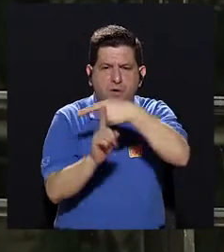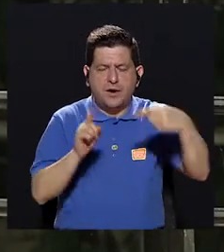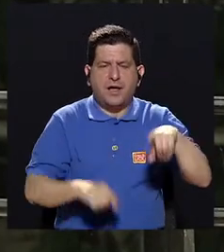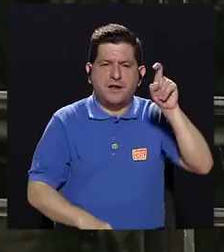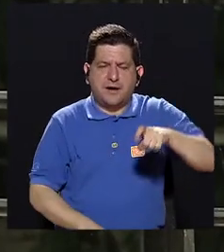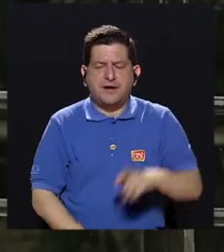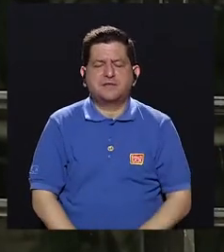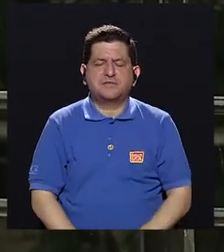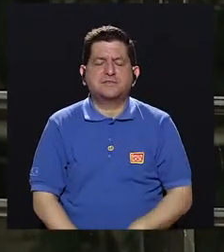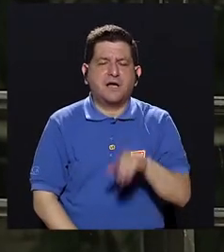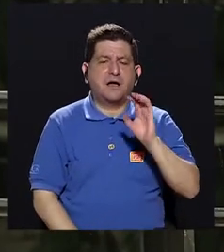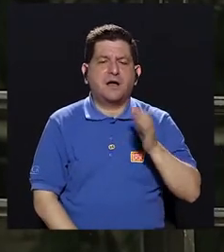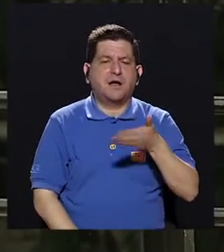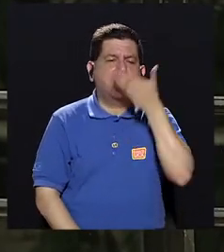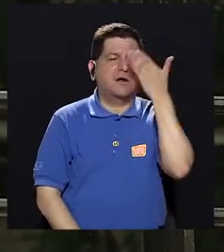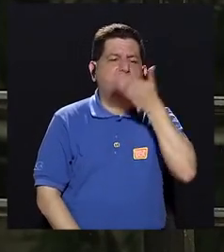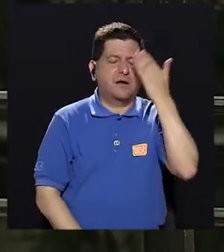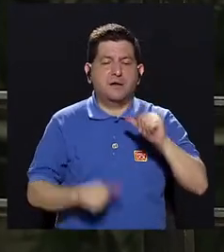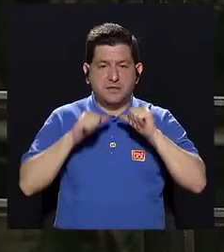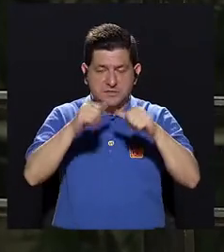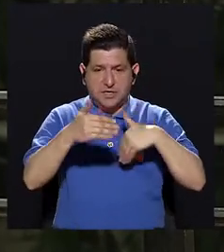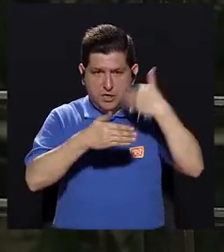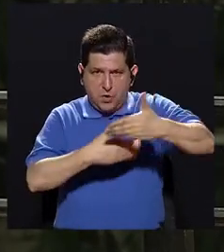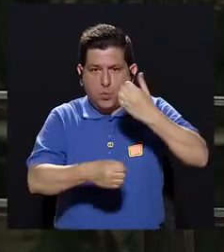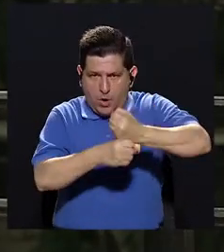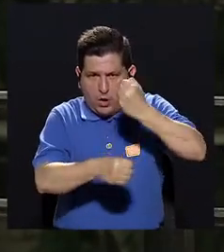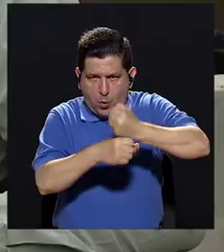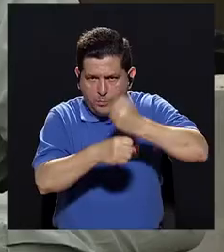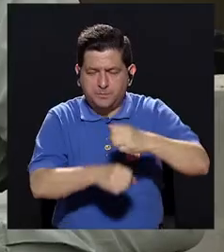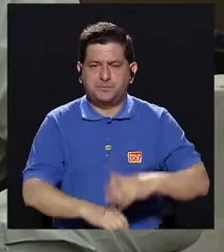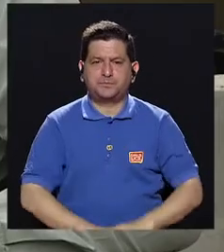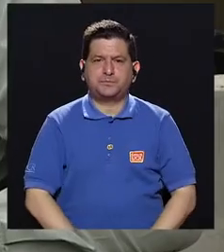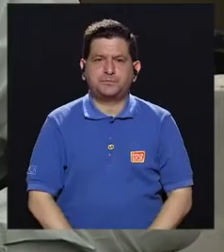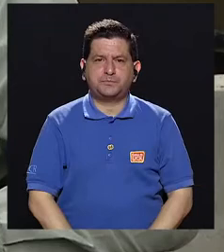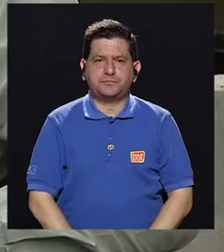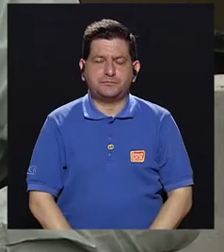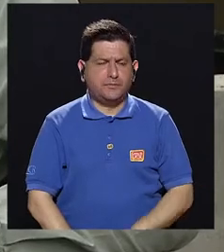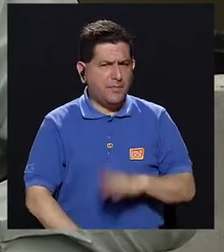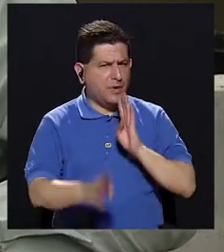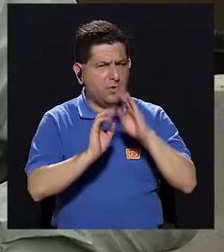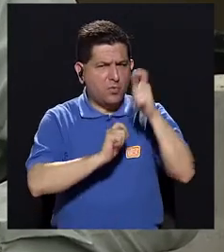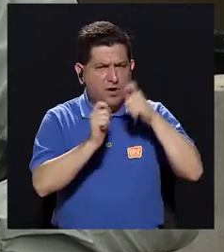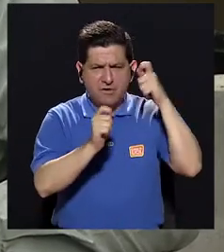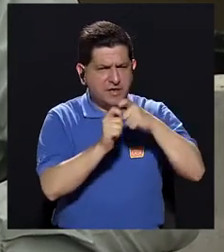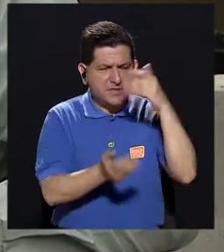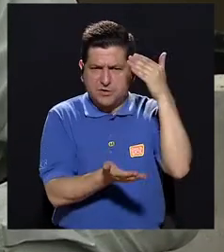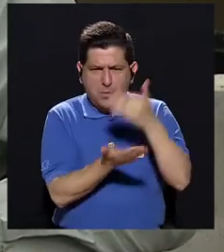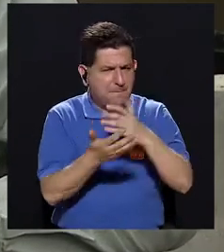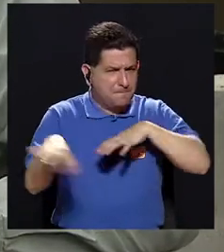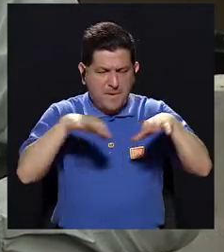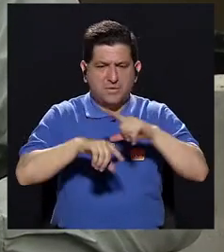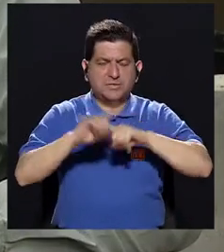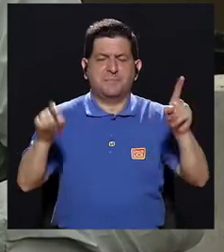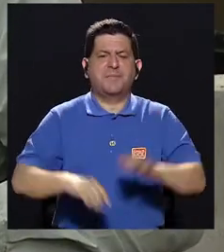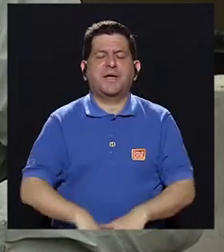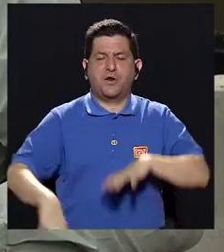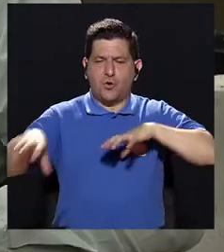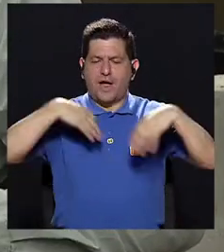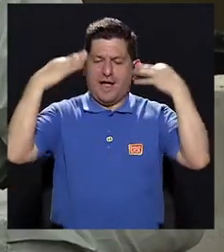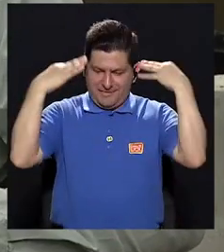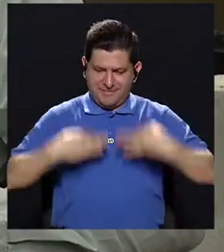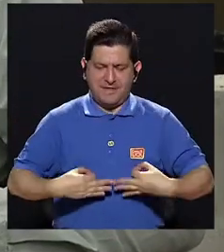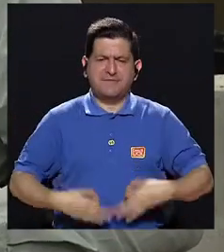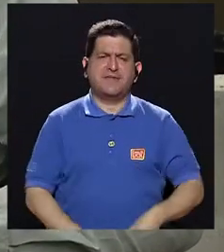poco de oxigenación, de salirse de su ambiente para poder seguir trabajando. Juan Manuel, y bueno, no hablando exactamente de pausas activas, sino del ejercicio